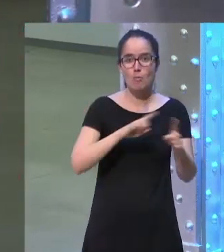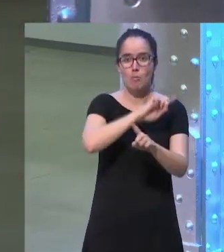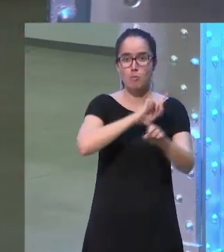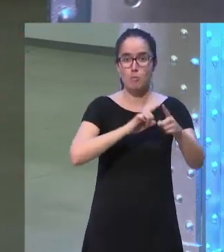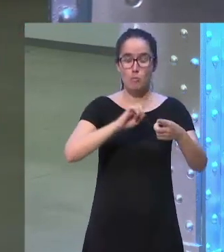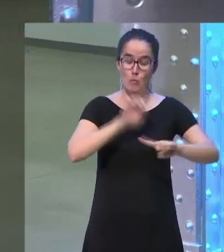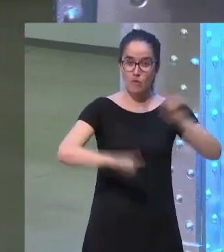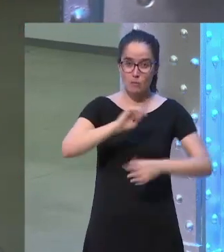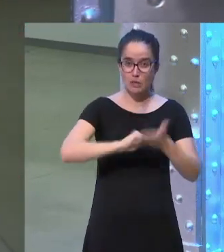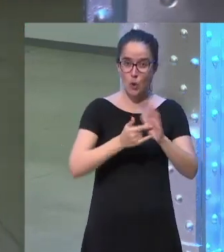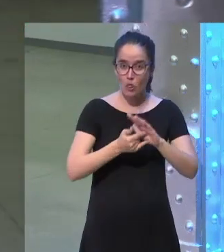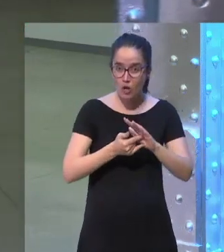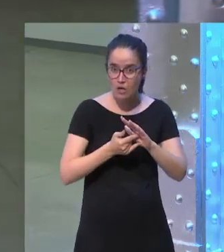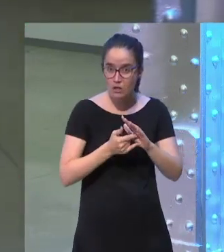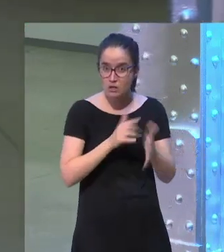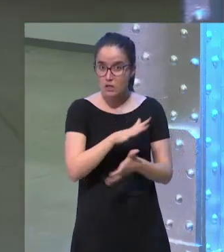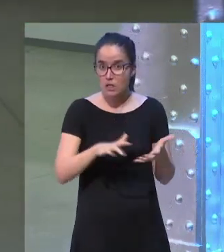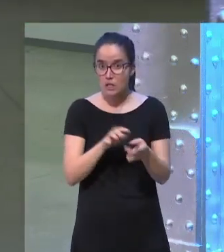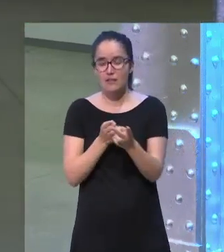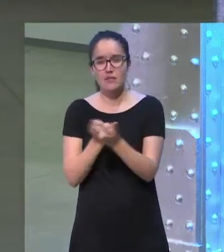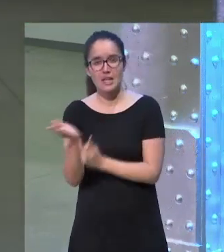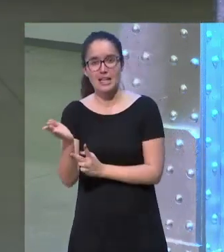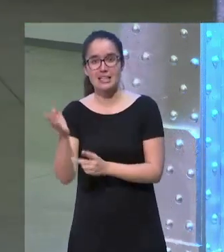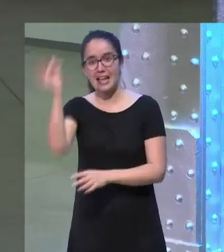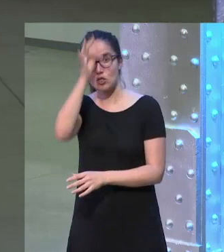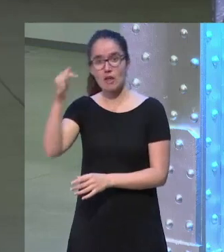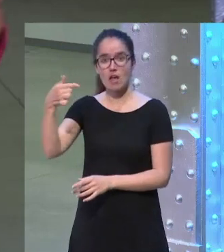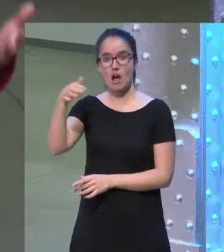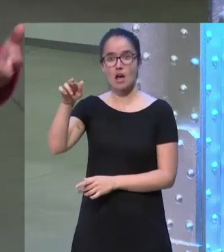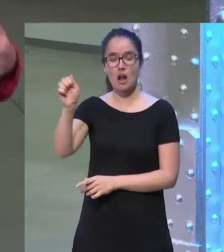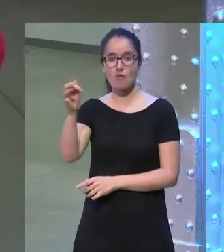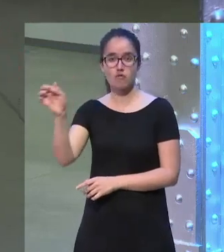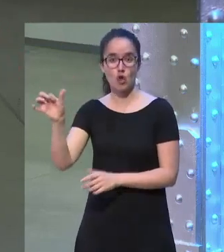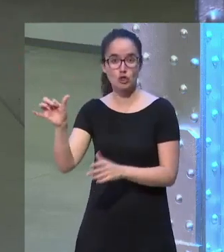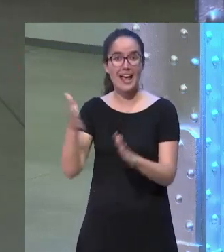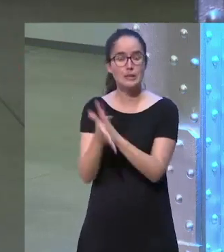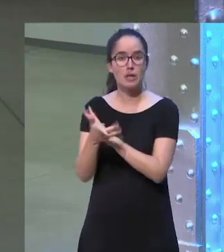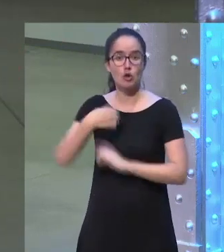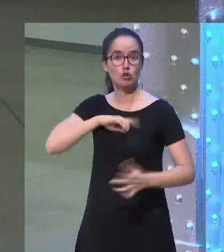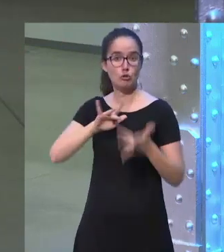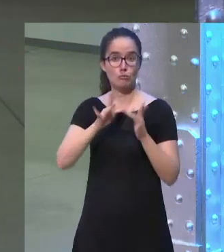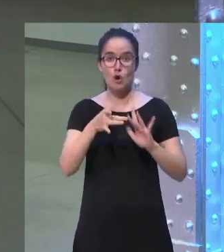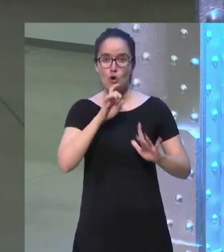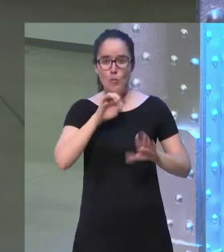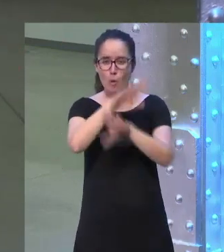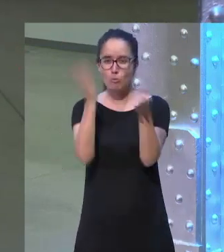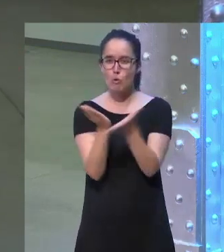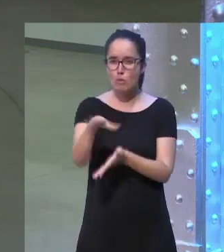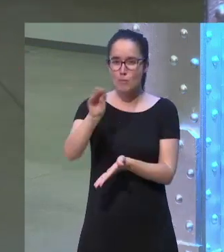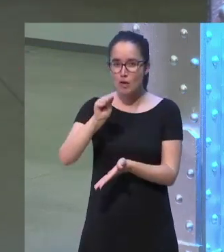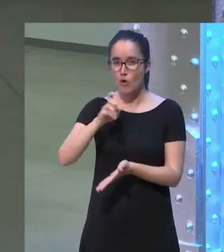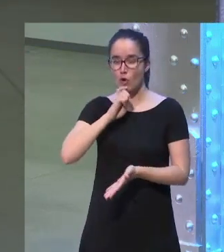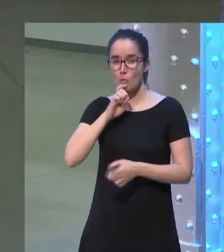parte que es la más chula del mundo mundial, que es la parte de teoría de grafos, que explica cómo nos relacionamos y cómo percibimos el mundo